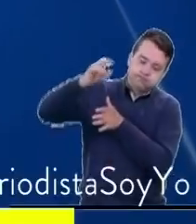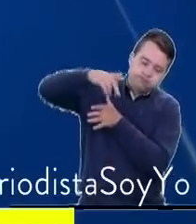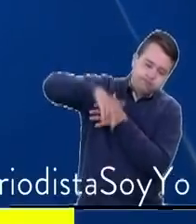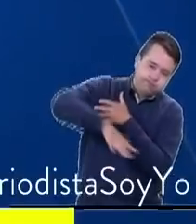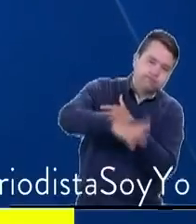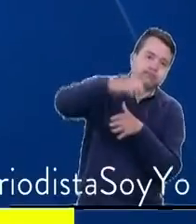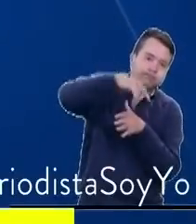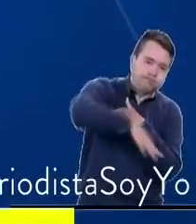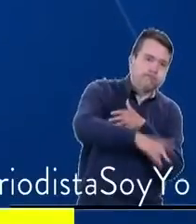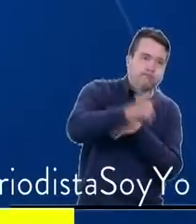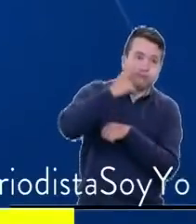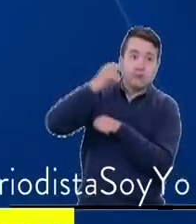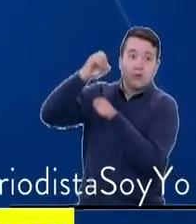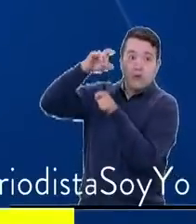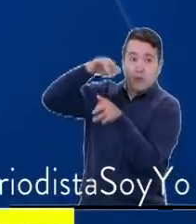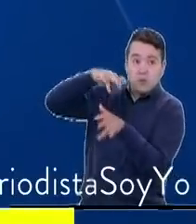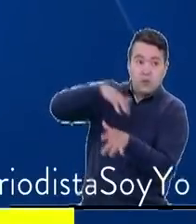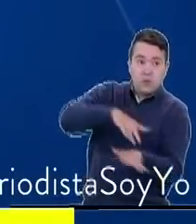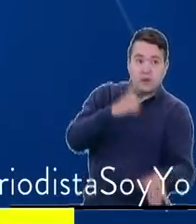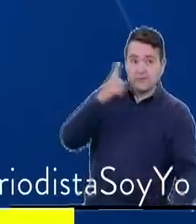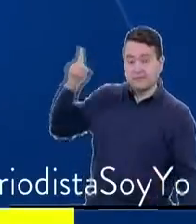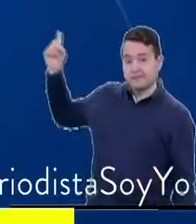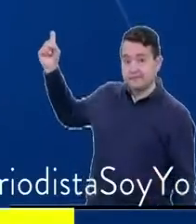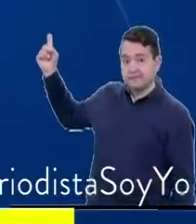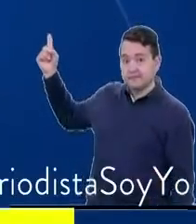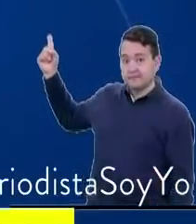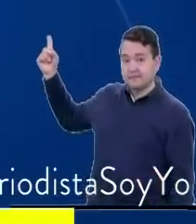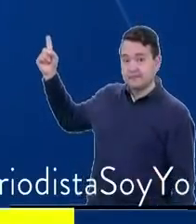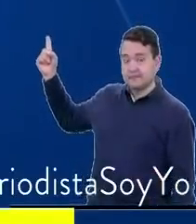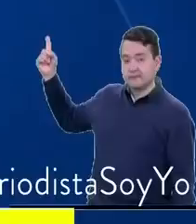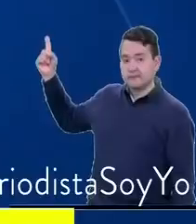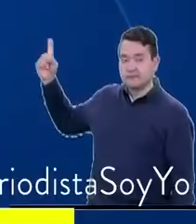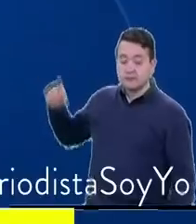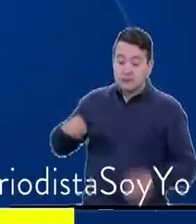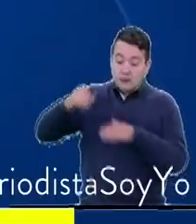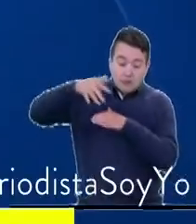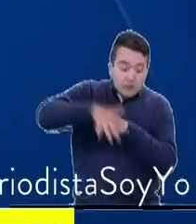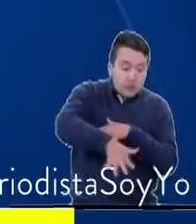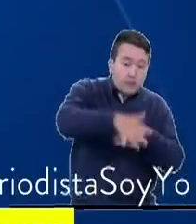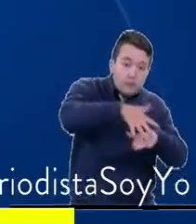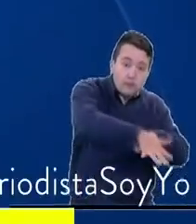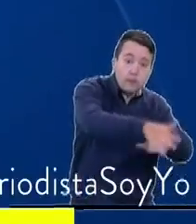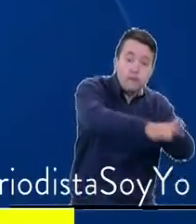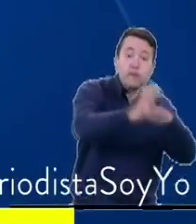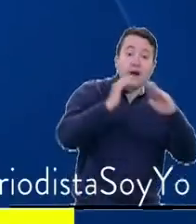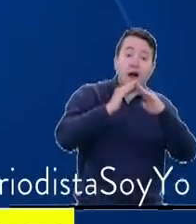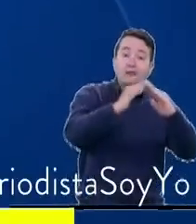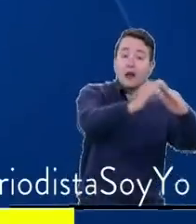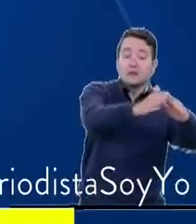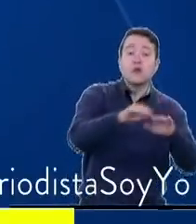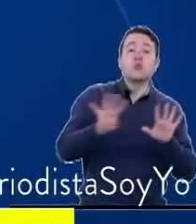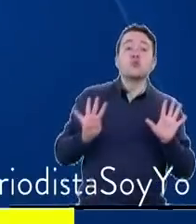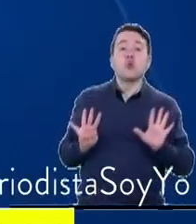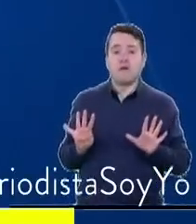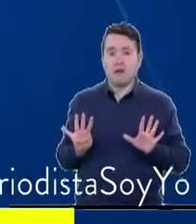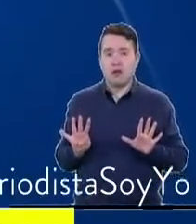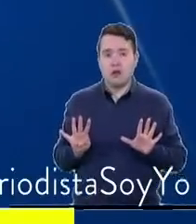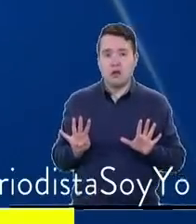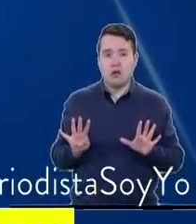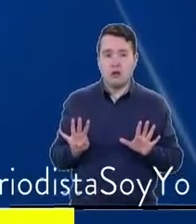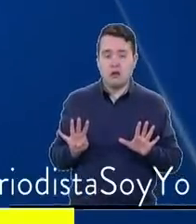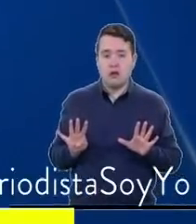baja esa borrasca por alrededor de 9 viviendas. Y las administraciones que han pasado han